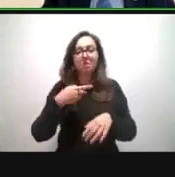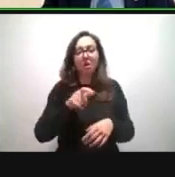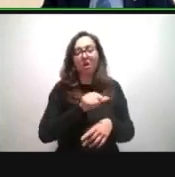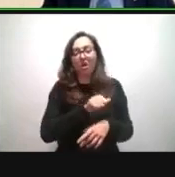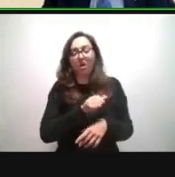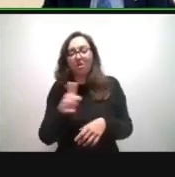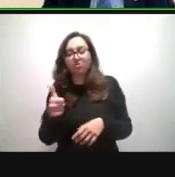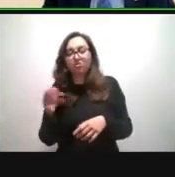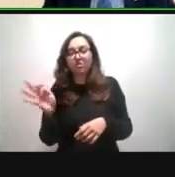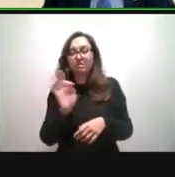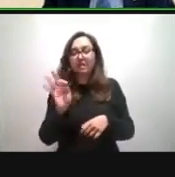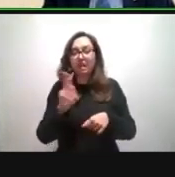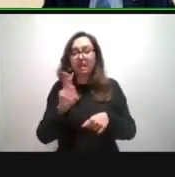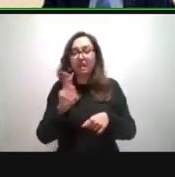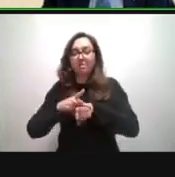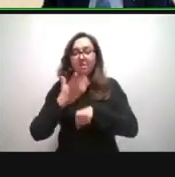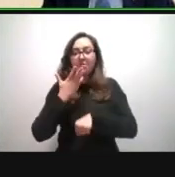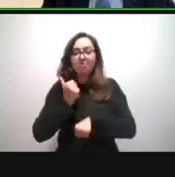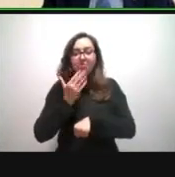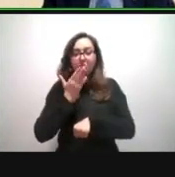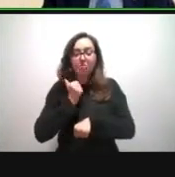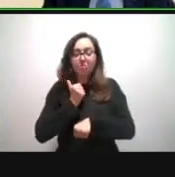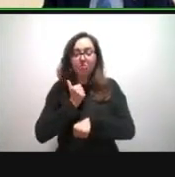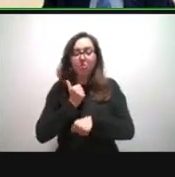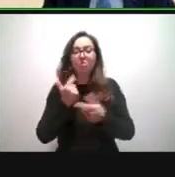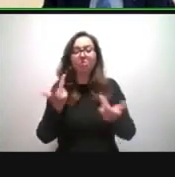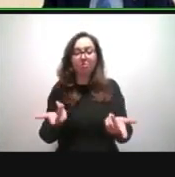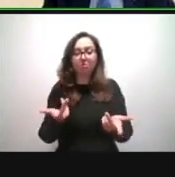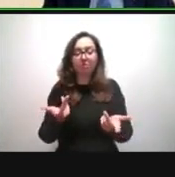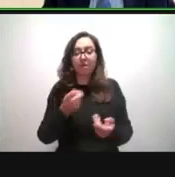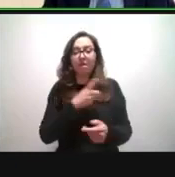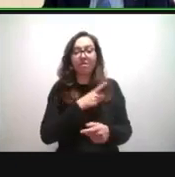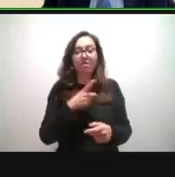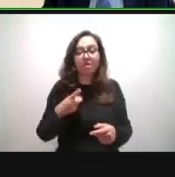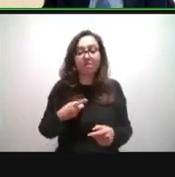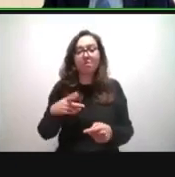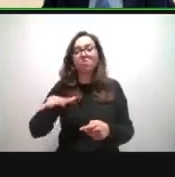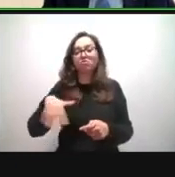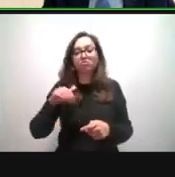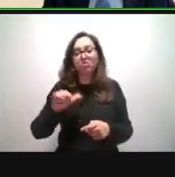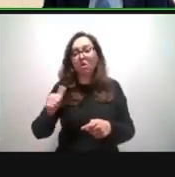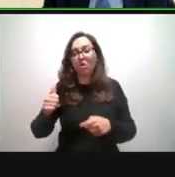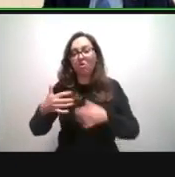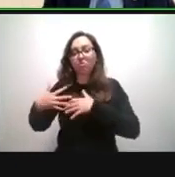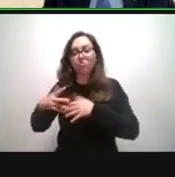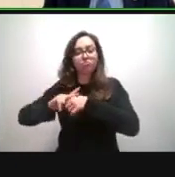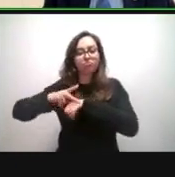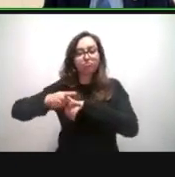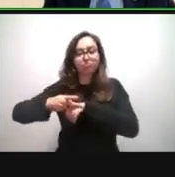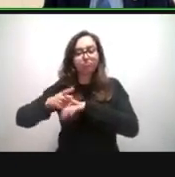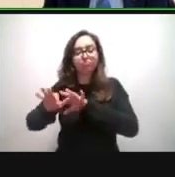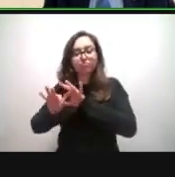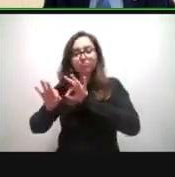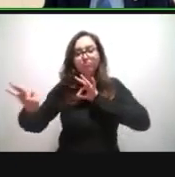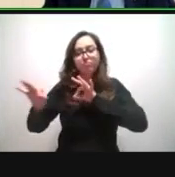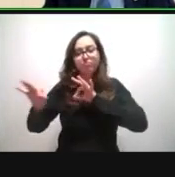se perdió y es necesario usar piel de la vecindad que rotada la vamos a poner sobre el sitio de la lesión y